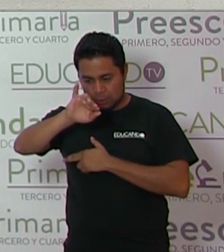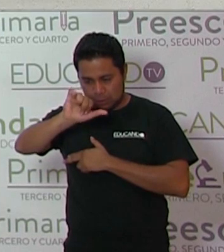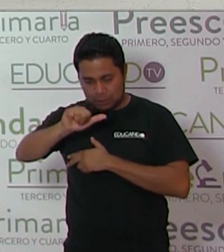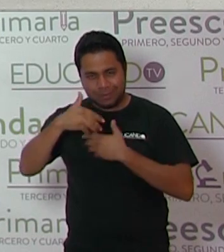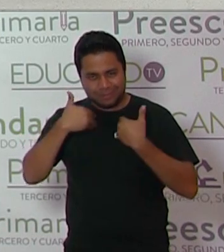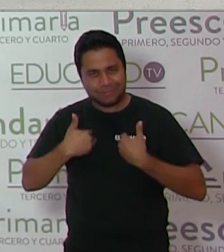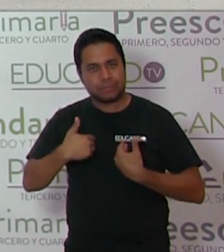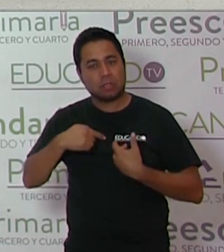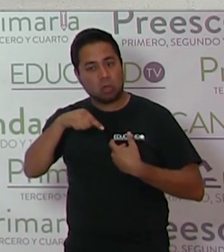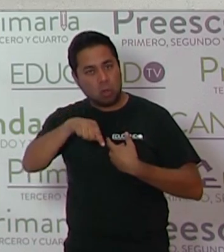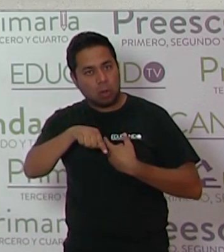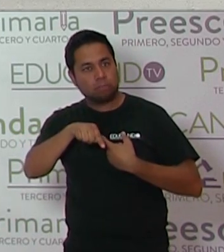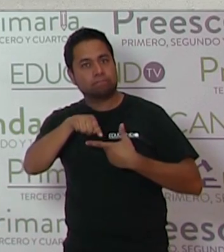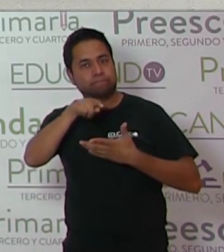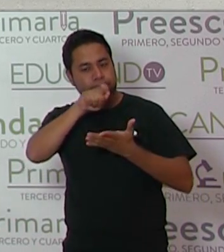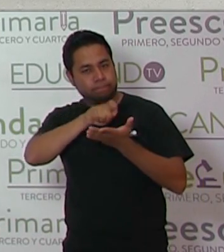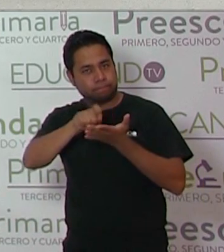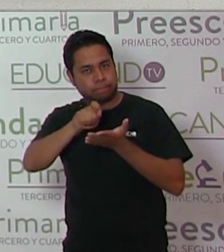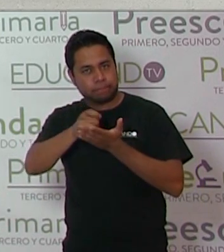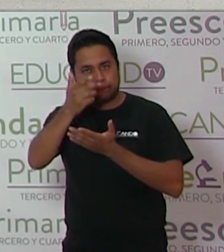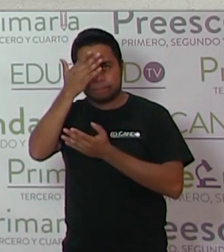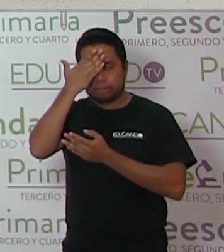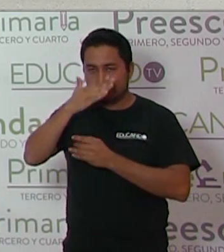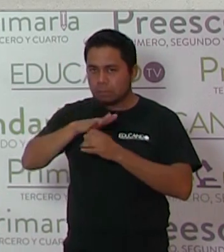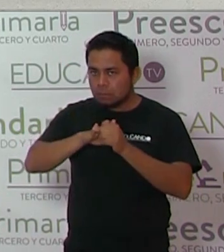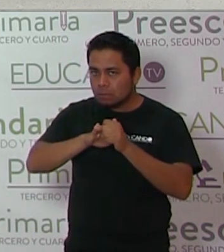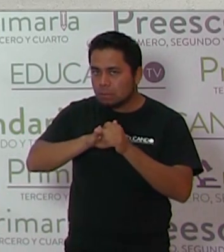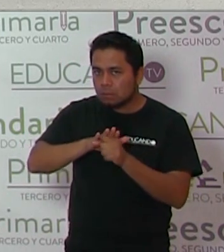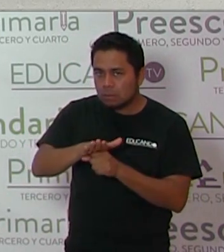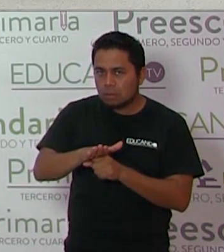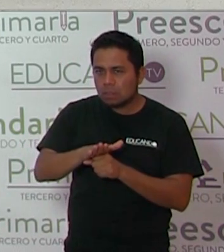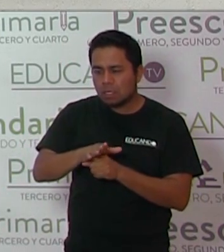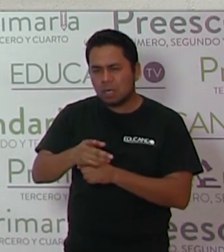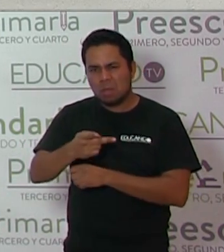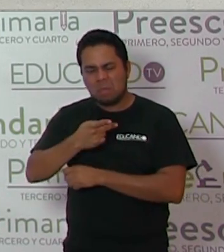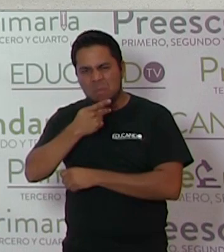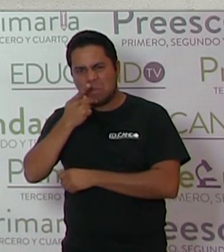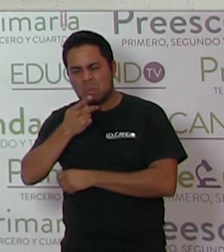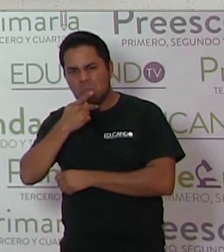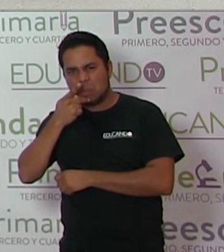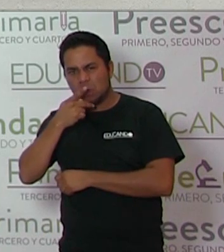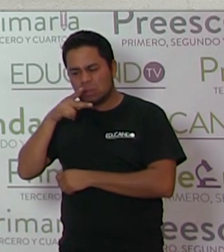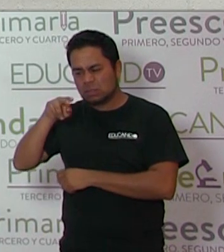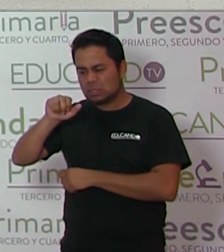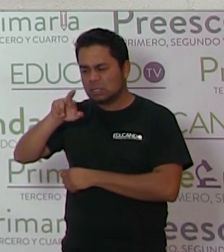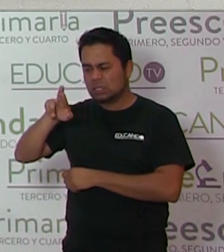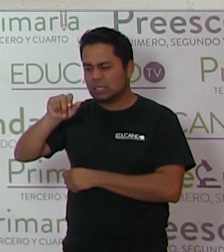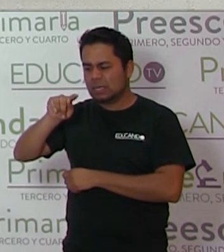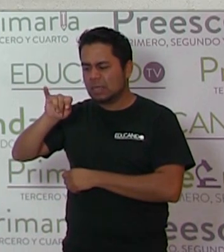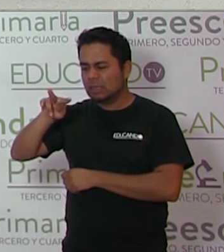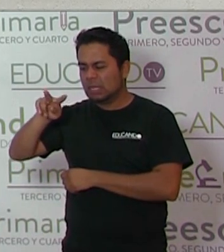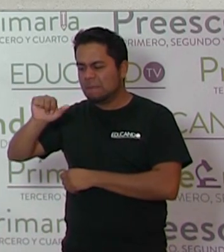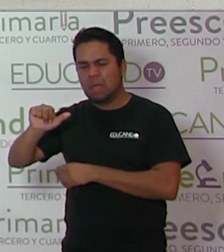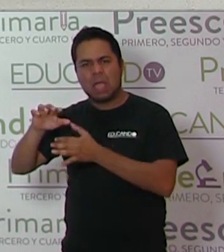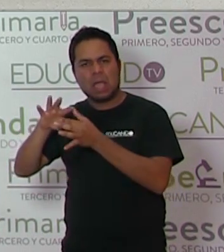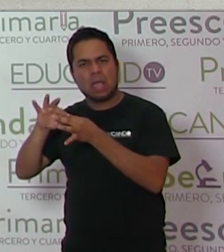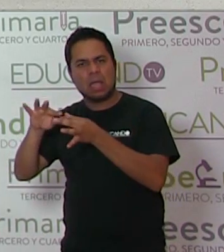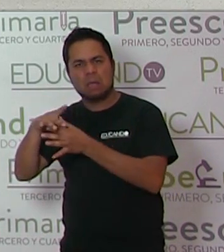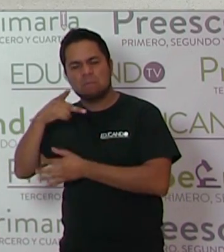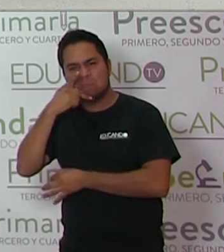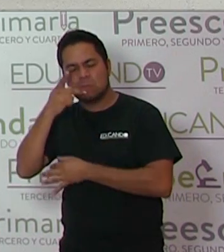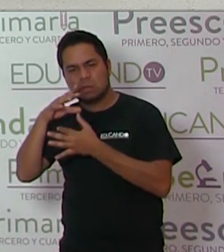a trabajar, vamos a conocer, más bien dicho, qué es la voz narrativa. Y vamos